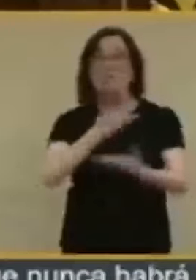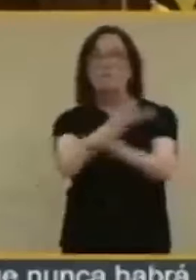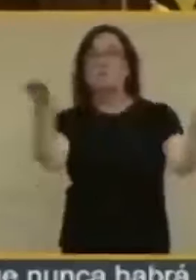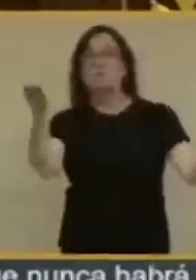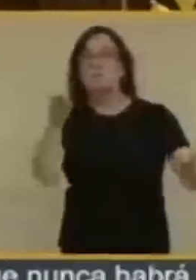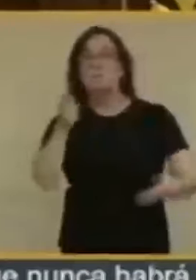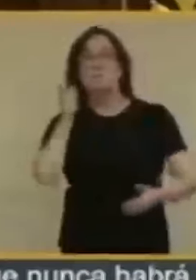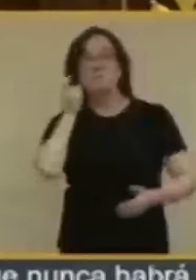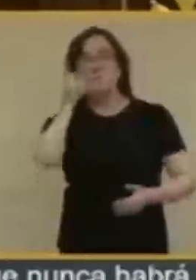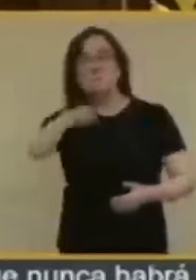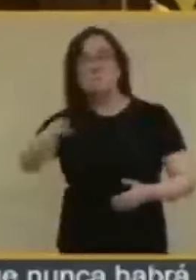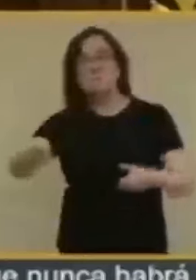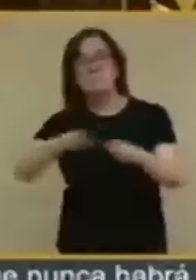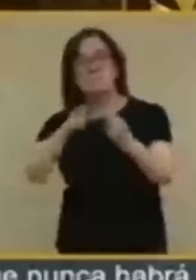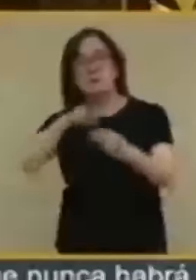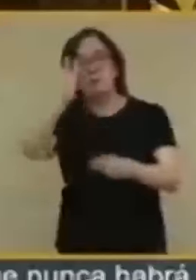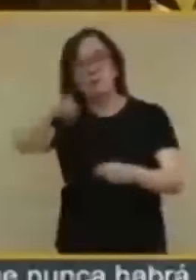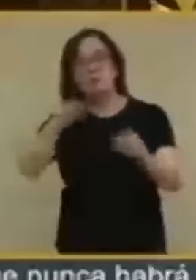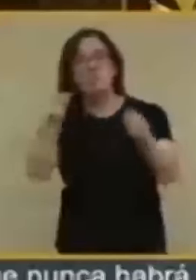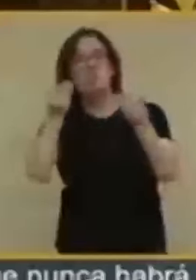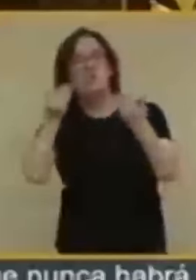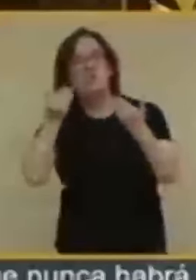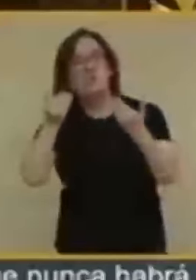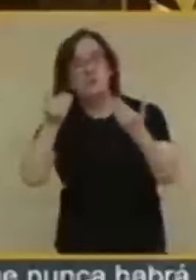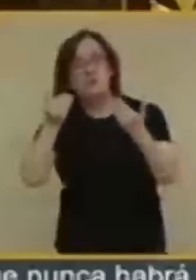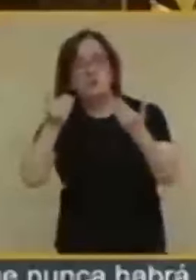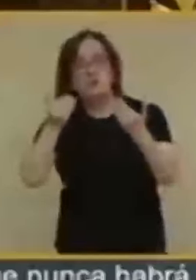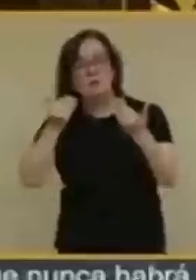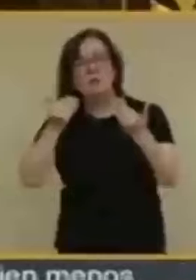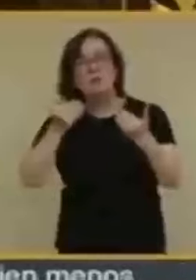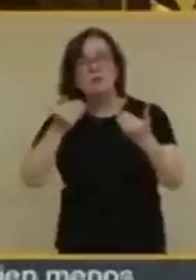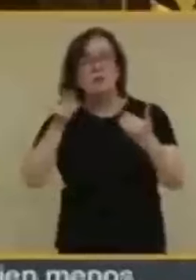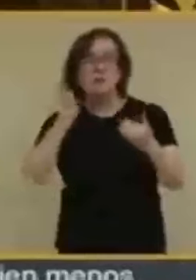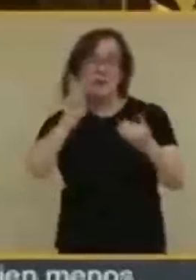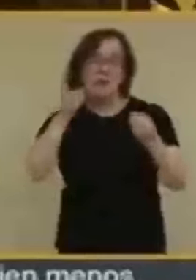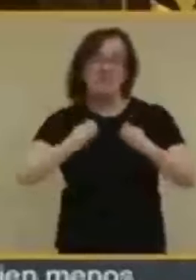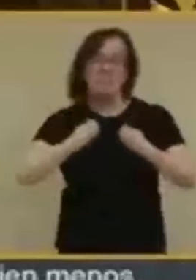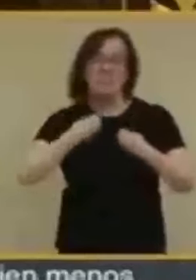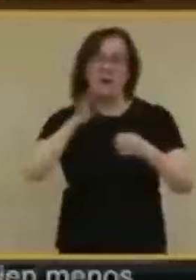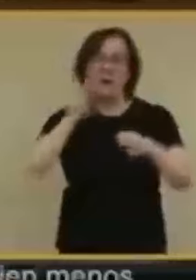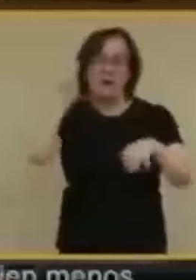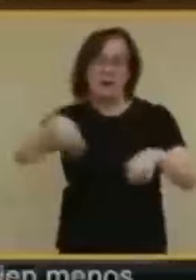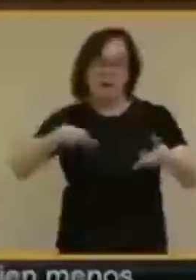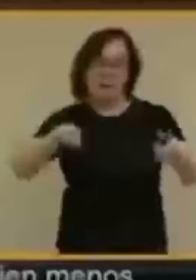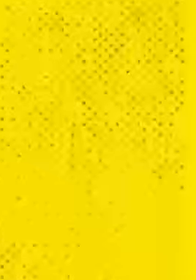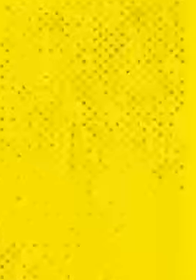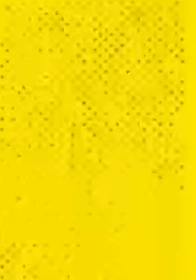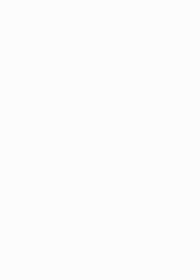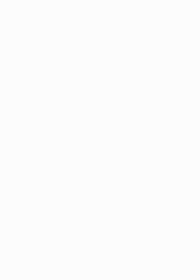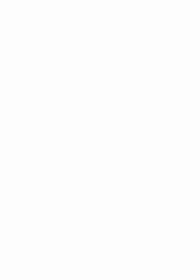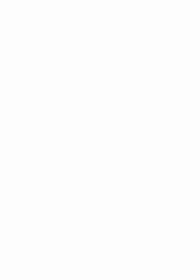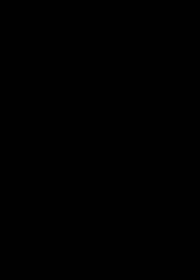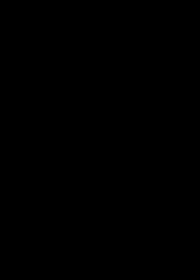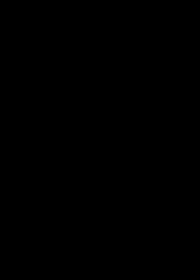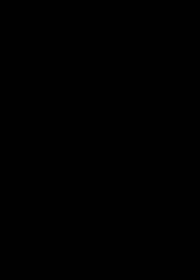de Cataluña. Muchas gracias y viva Cataluña libre.